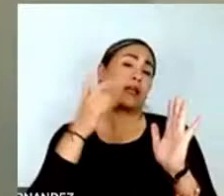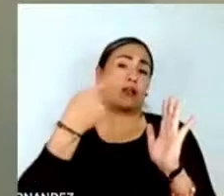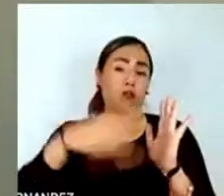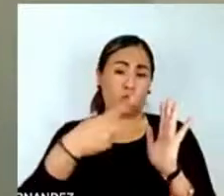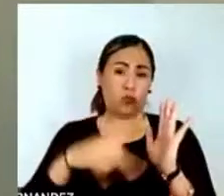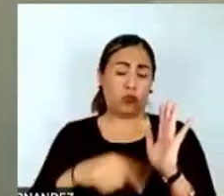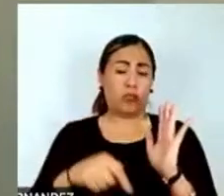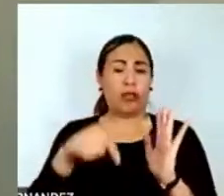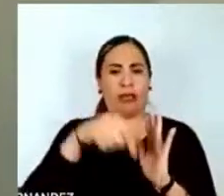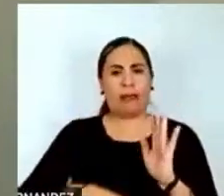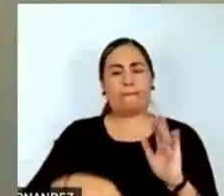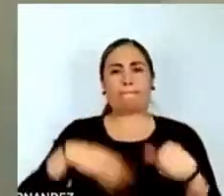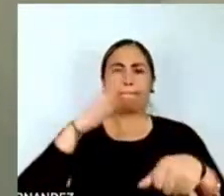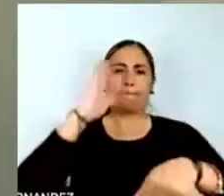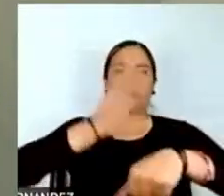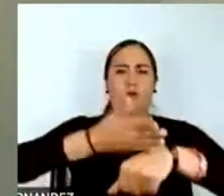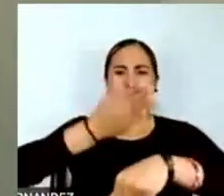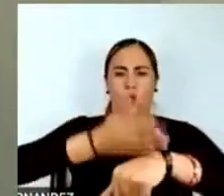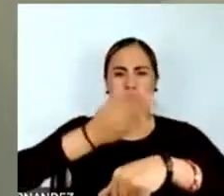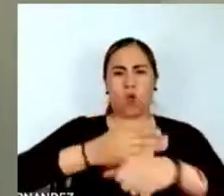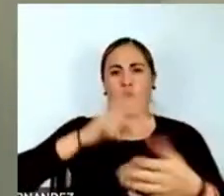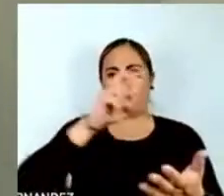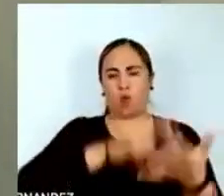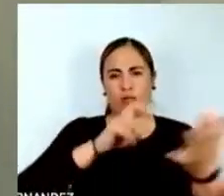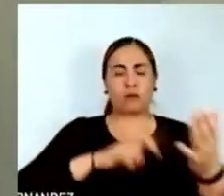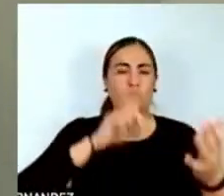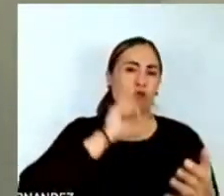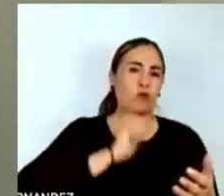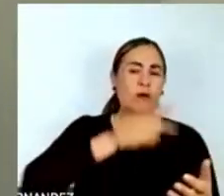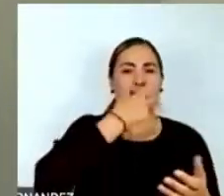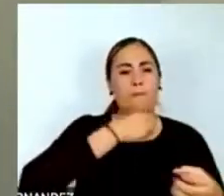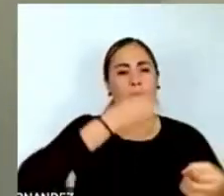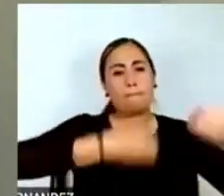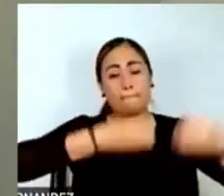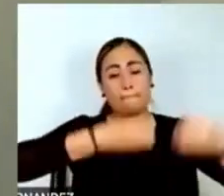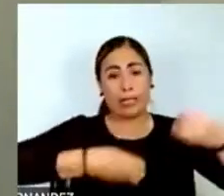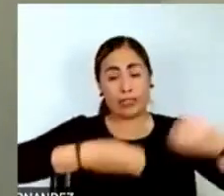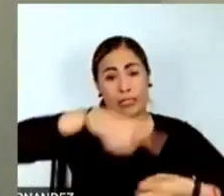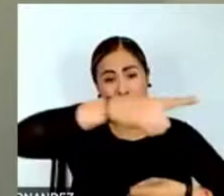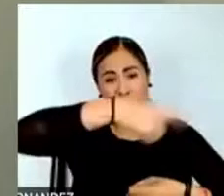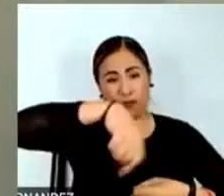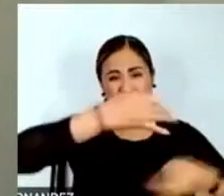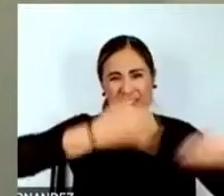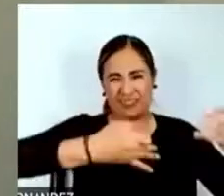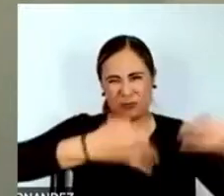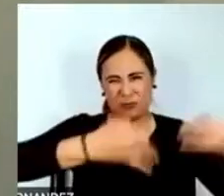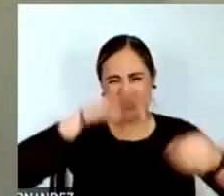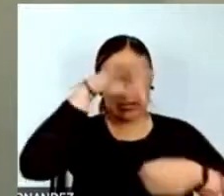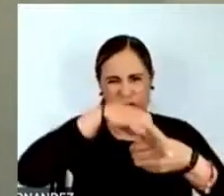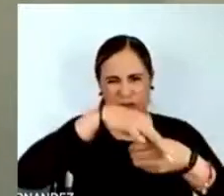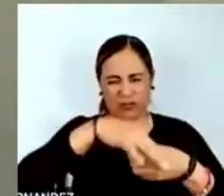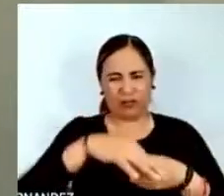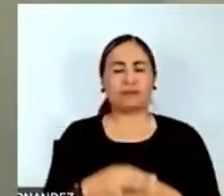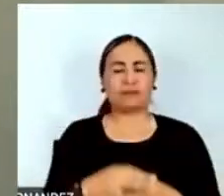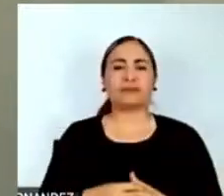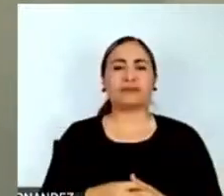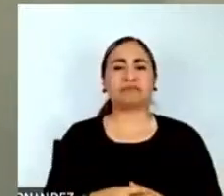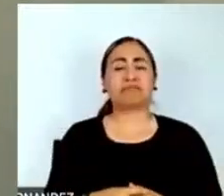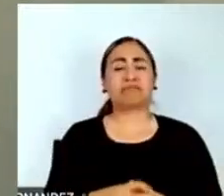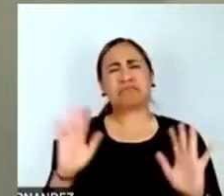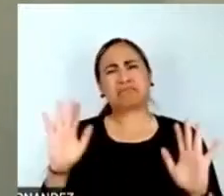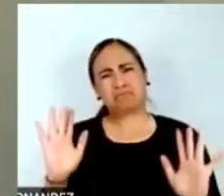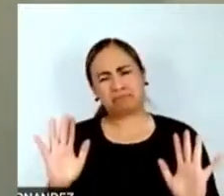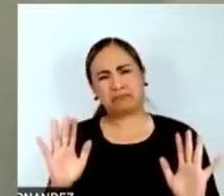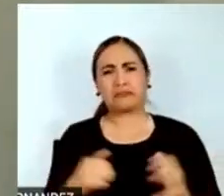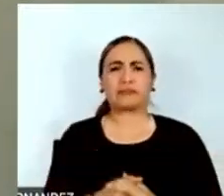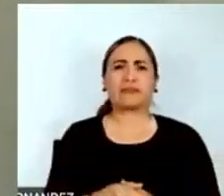los magistrados y magistradas del Tribunal Electoral. Uno diría, bueno, pero ya hay una